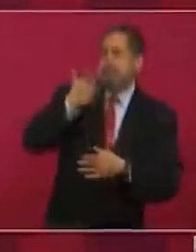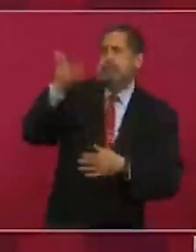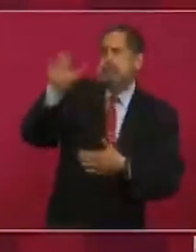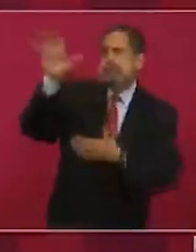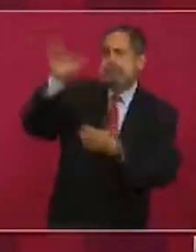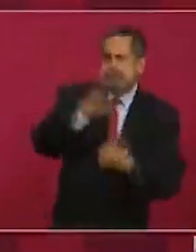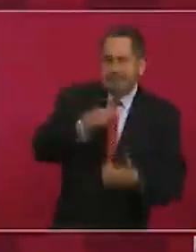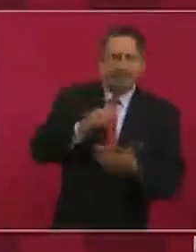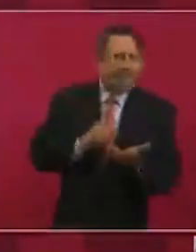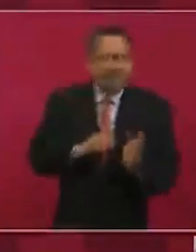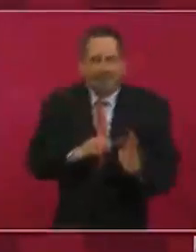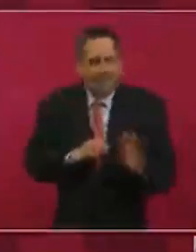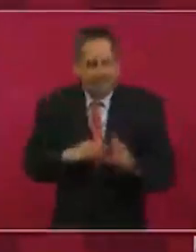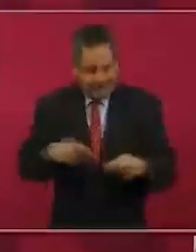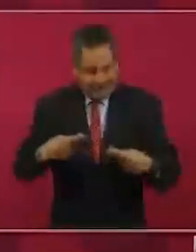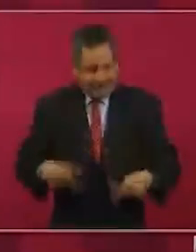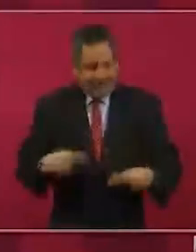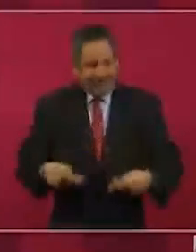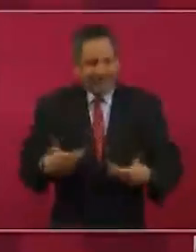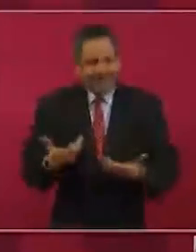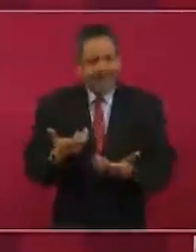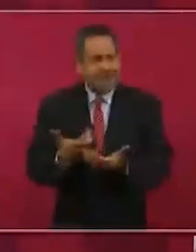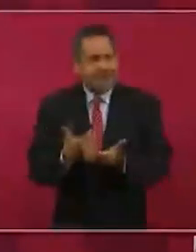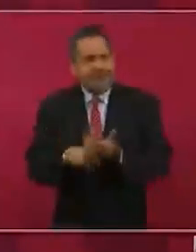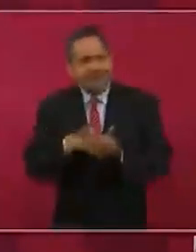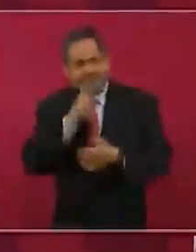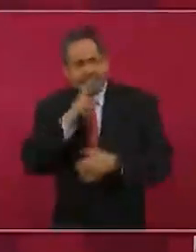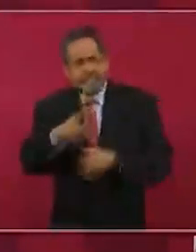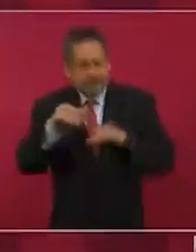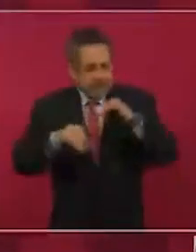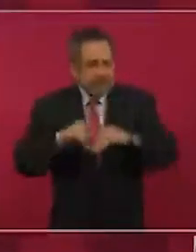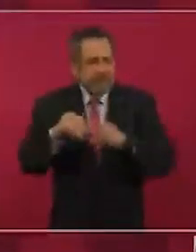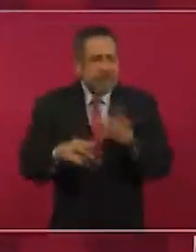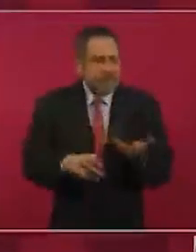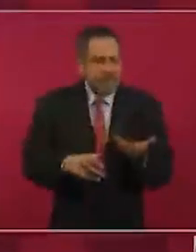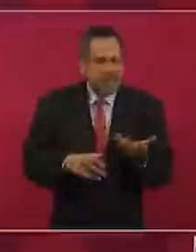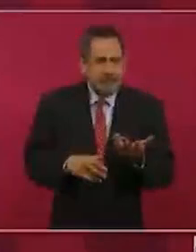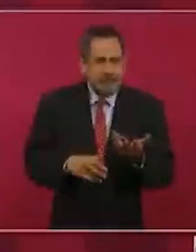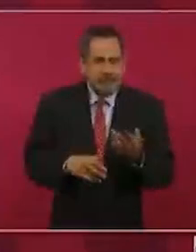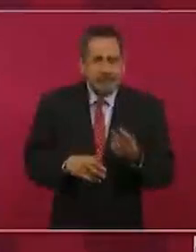no es un asunto nada más de política